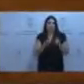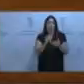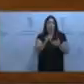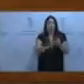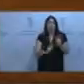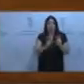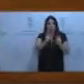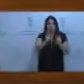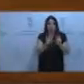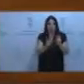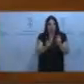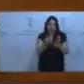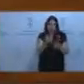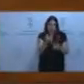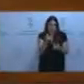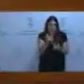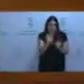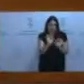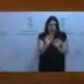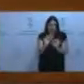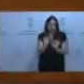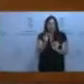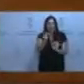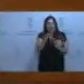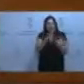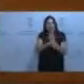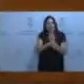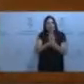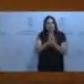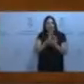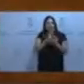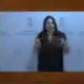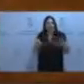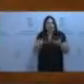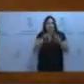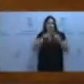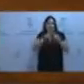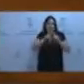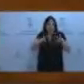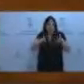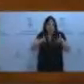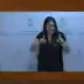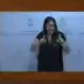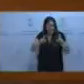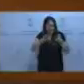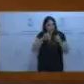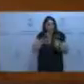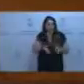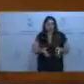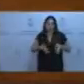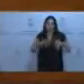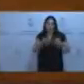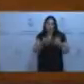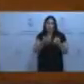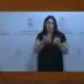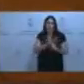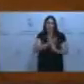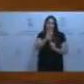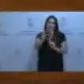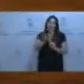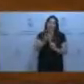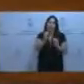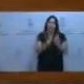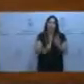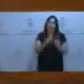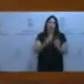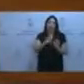valor económico y constituyendo activos empresariales, debe de ser objeto siempre de una protección jurídica. Y,